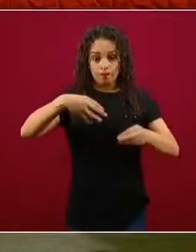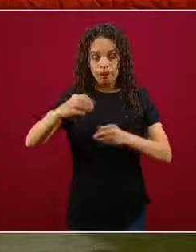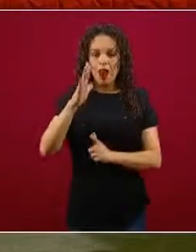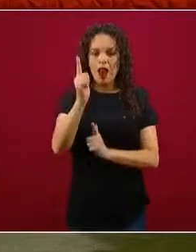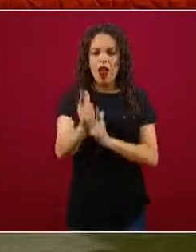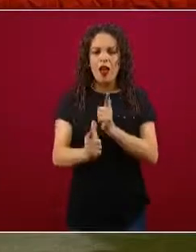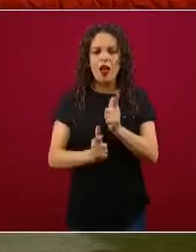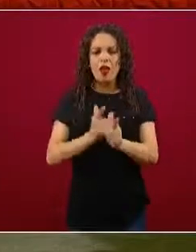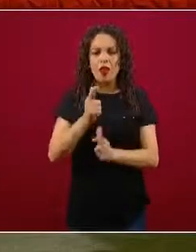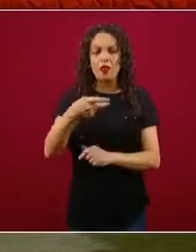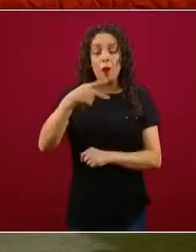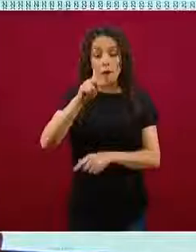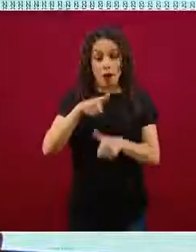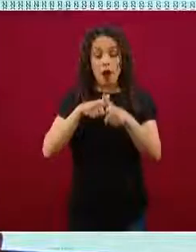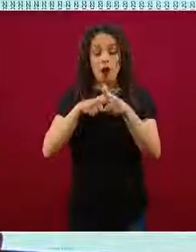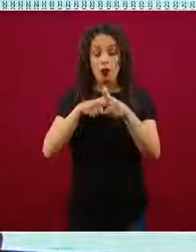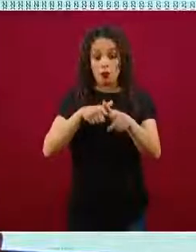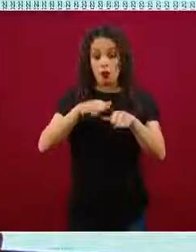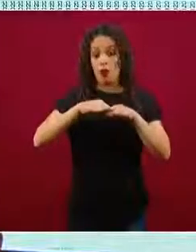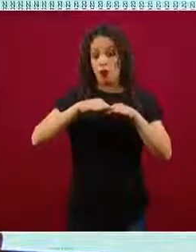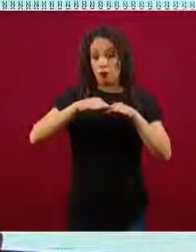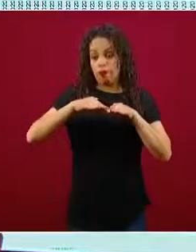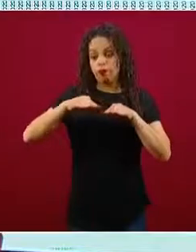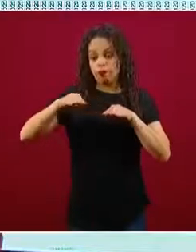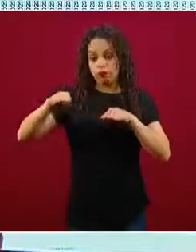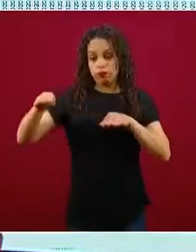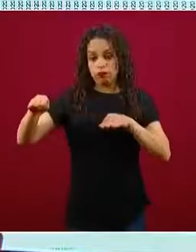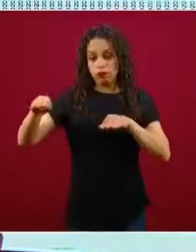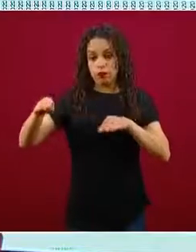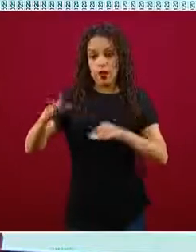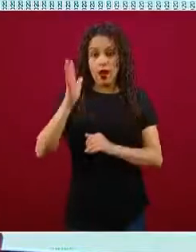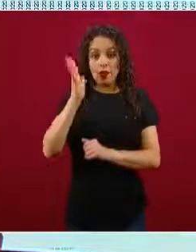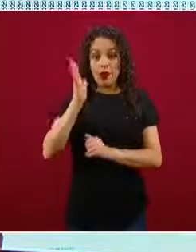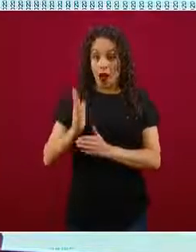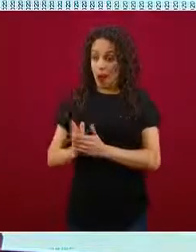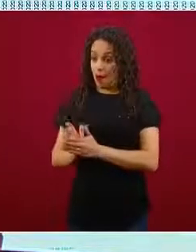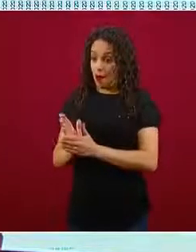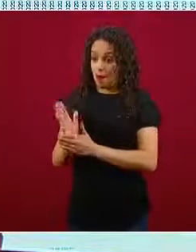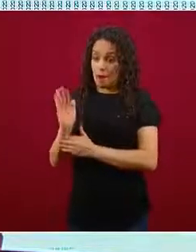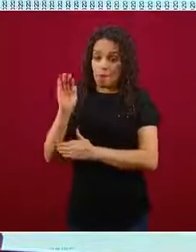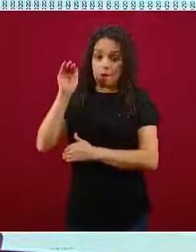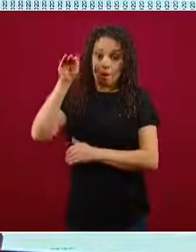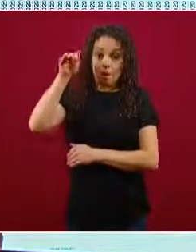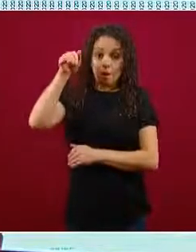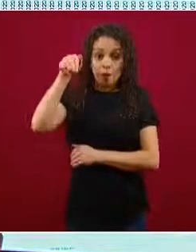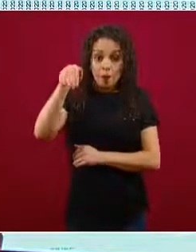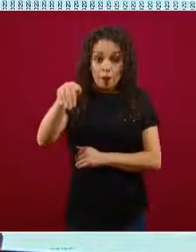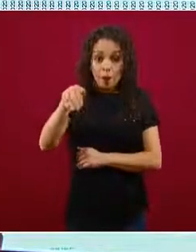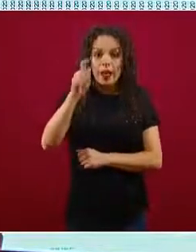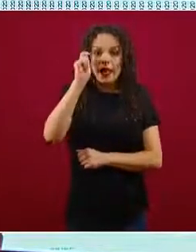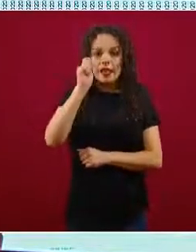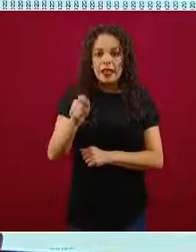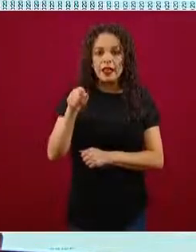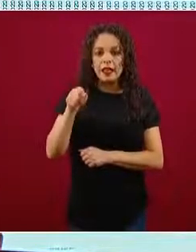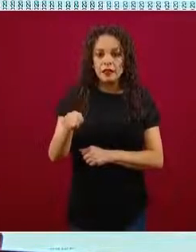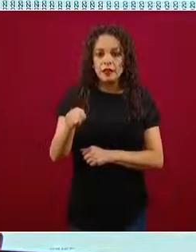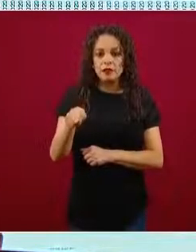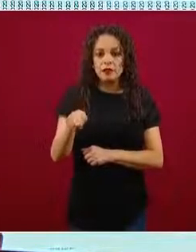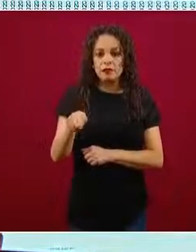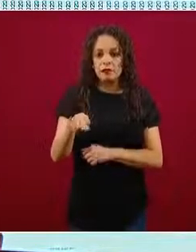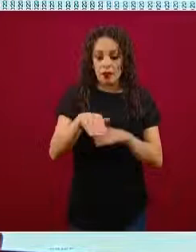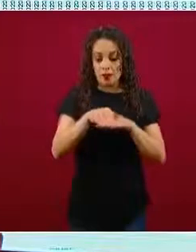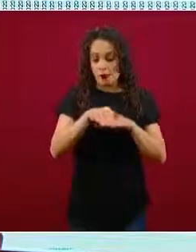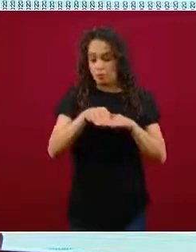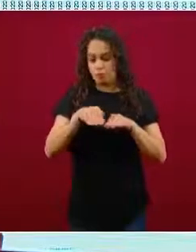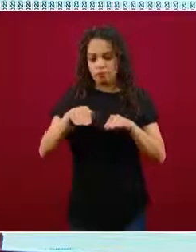momento no hay duda que en Guadalajara ya llegaron al punto de inflexión. El punto de inflexión es precisamente donde el crecimiento ya no es lineal